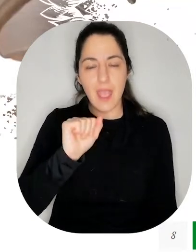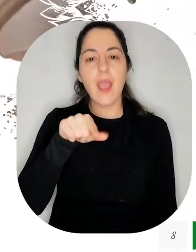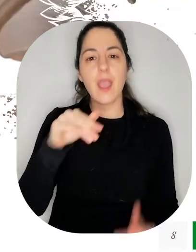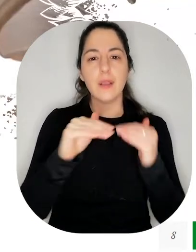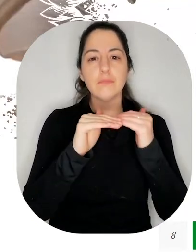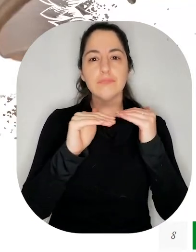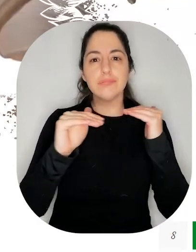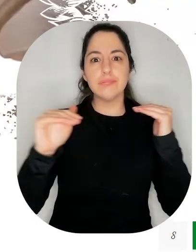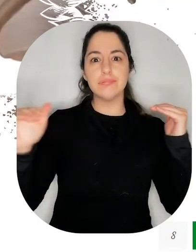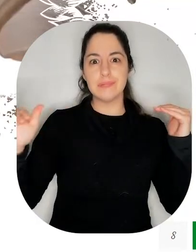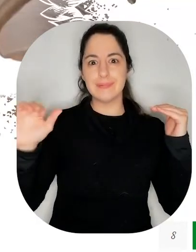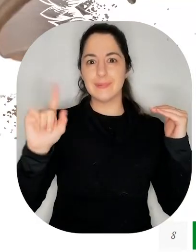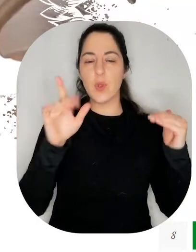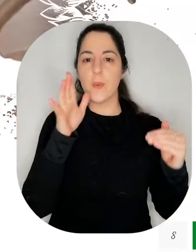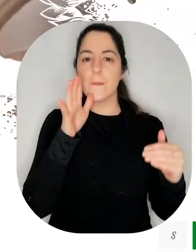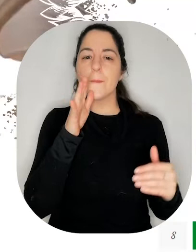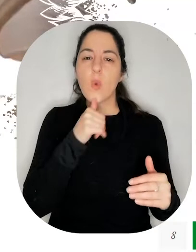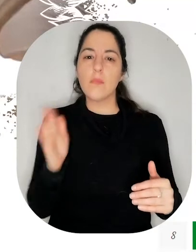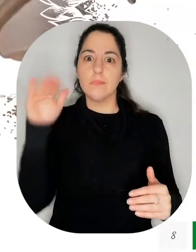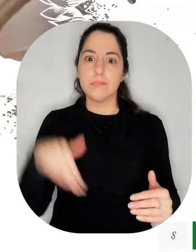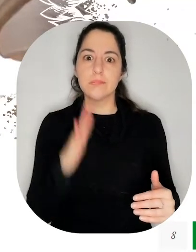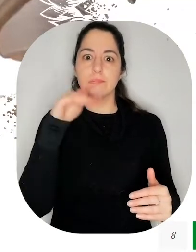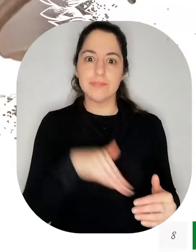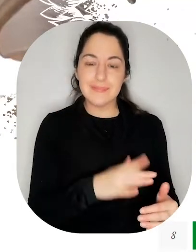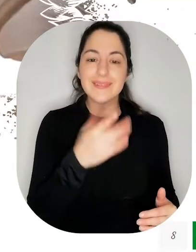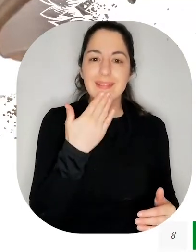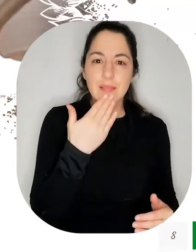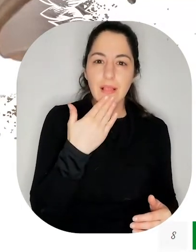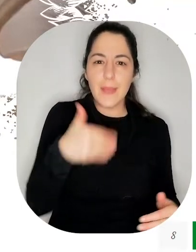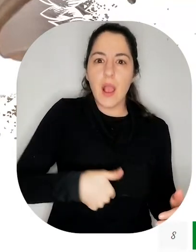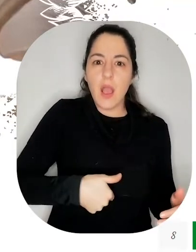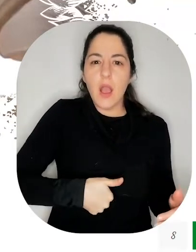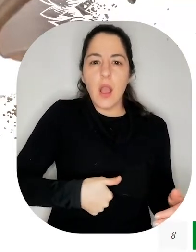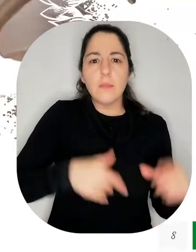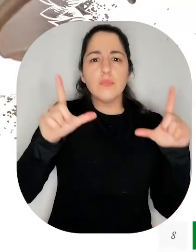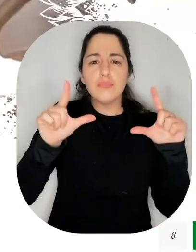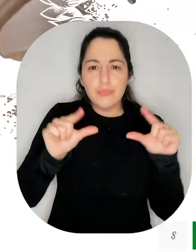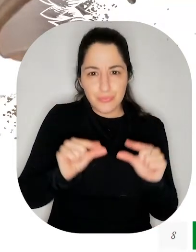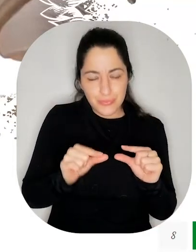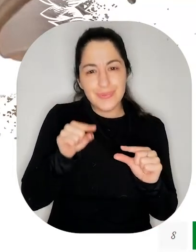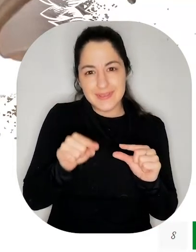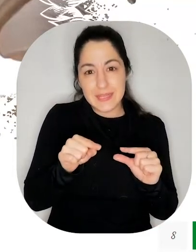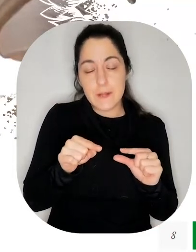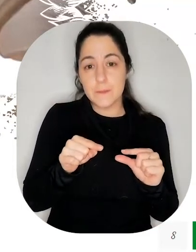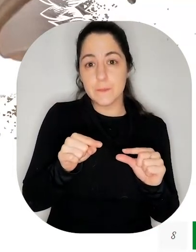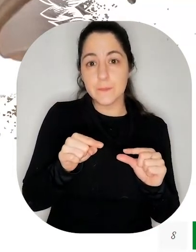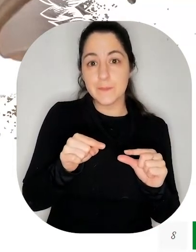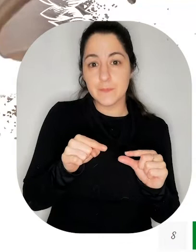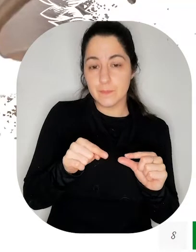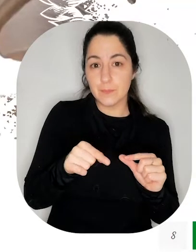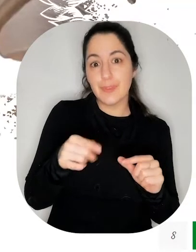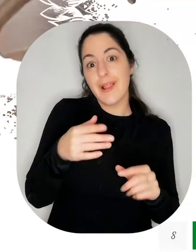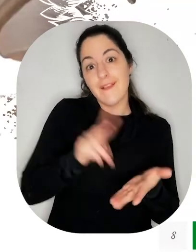menos hipoglicemia y también previene las subidas de las glicemias. También disminuye el apetito. O sea, son elementos que vemos